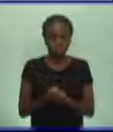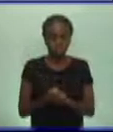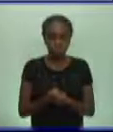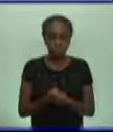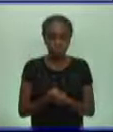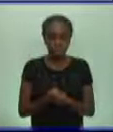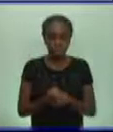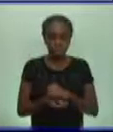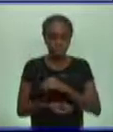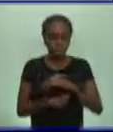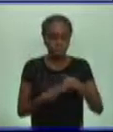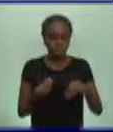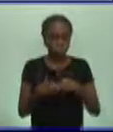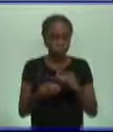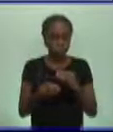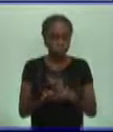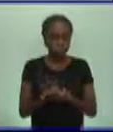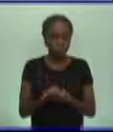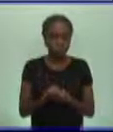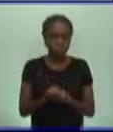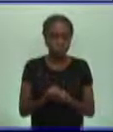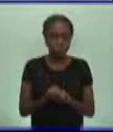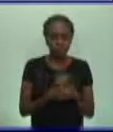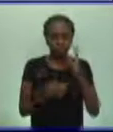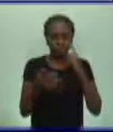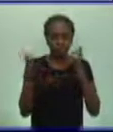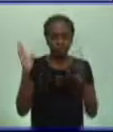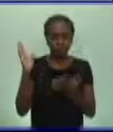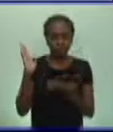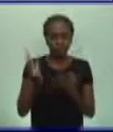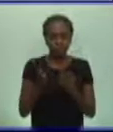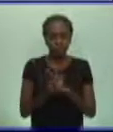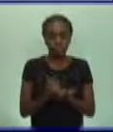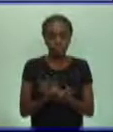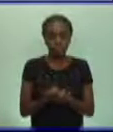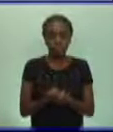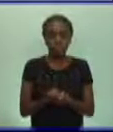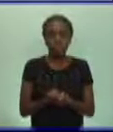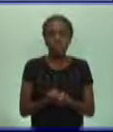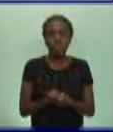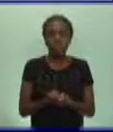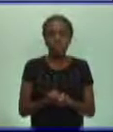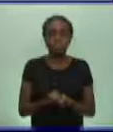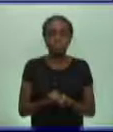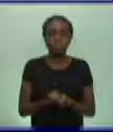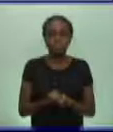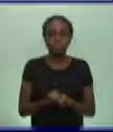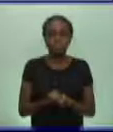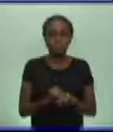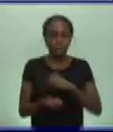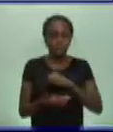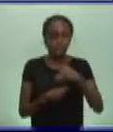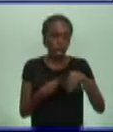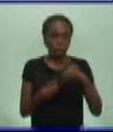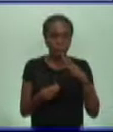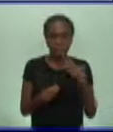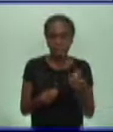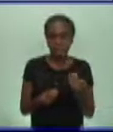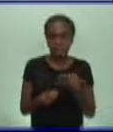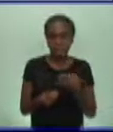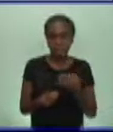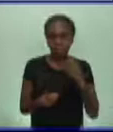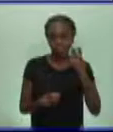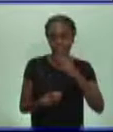la convierto en exclamativa, el mamoncillo es sabroso, claro, que cambia la entonación